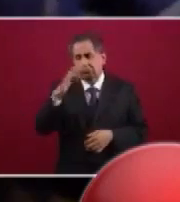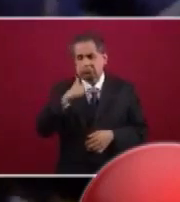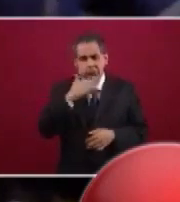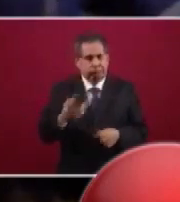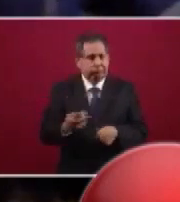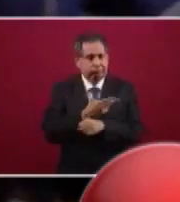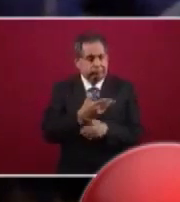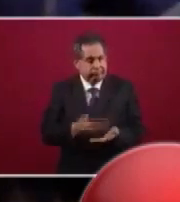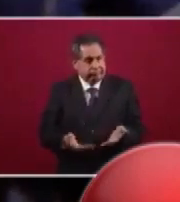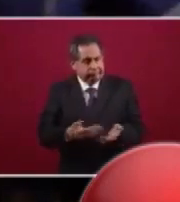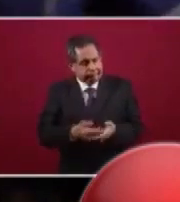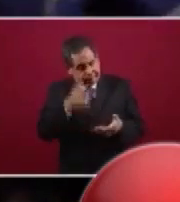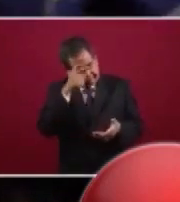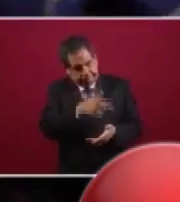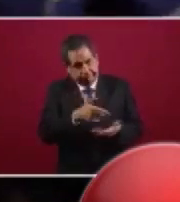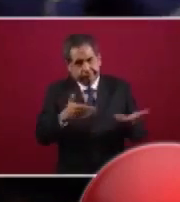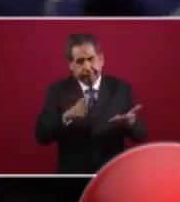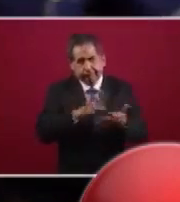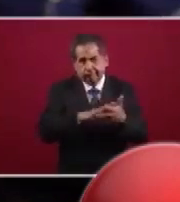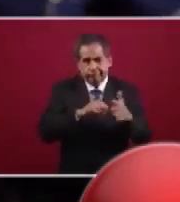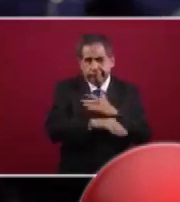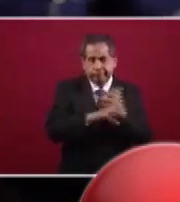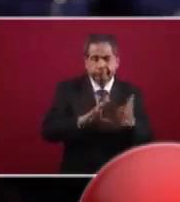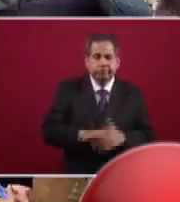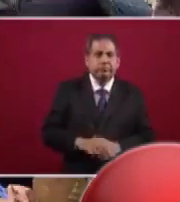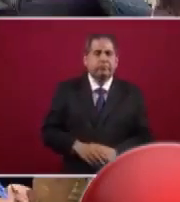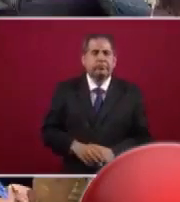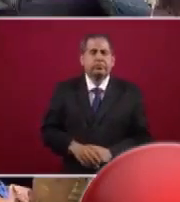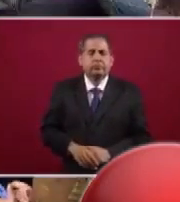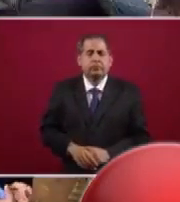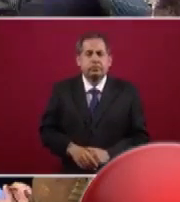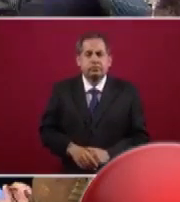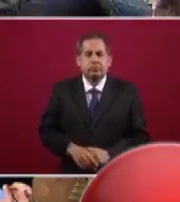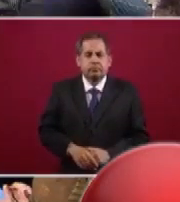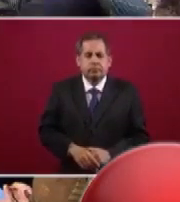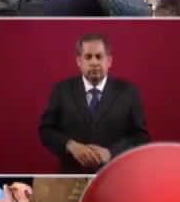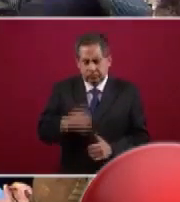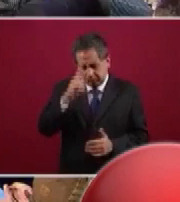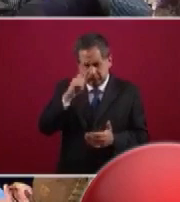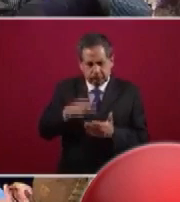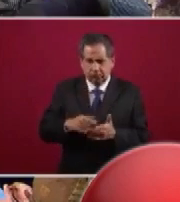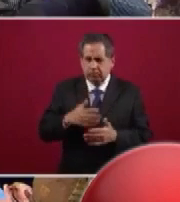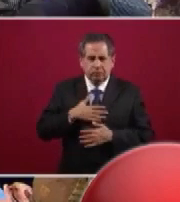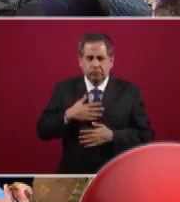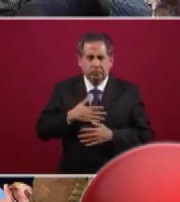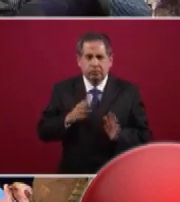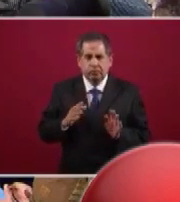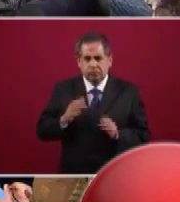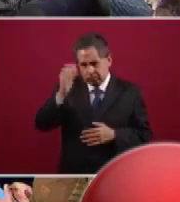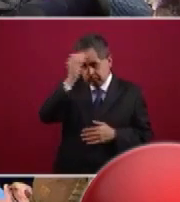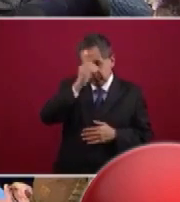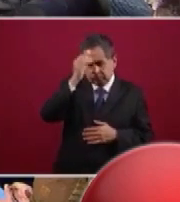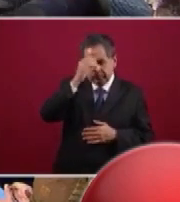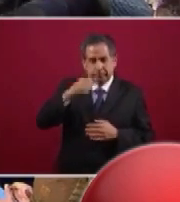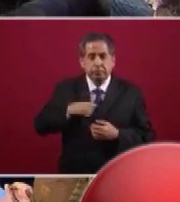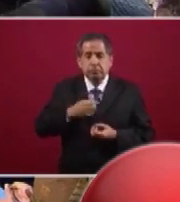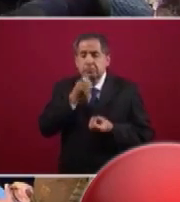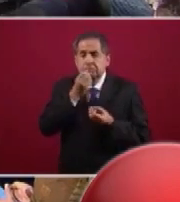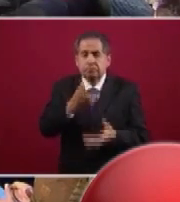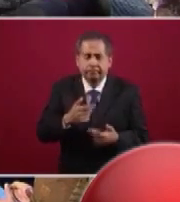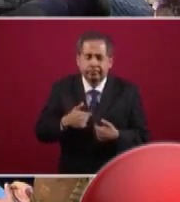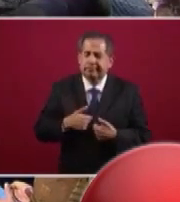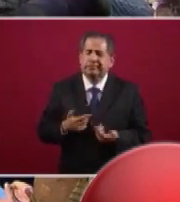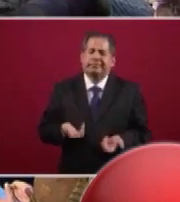cómo ha terminado ahora en prisión. Creo que no es conveniente, ¿no?, una opinión así